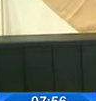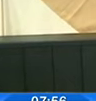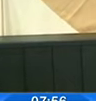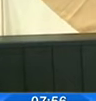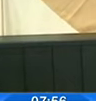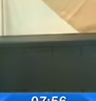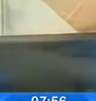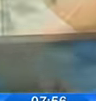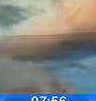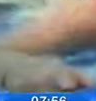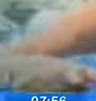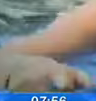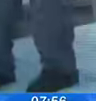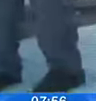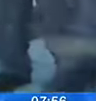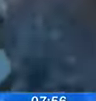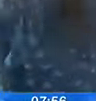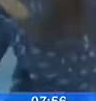Cadena.